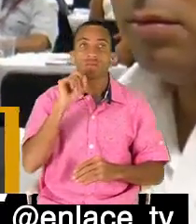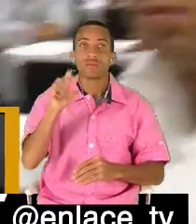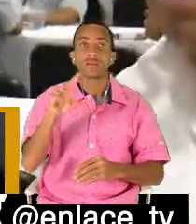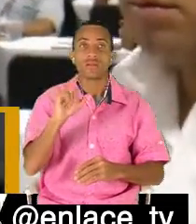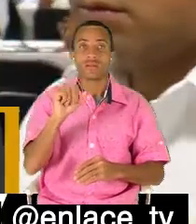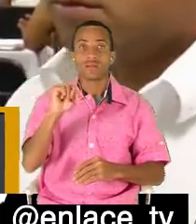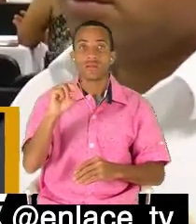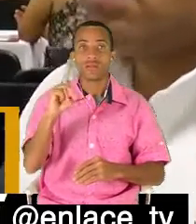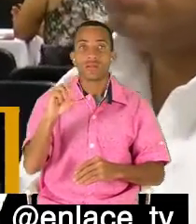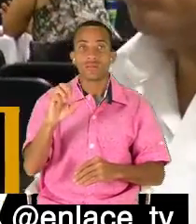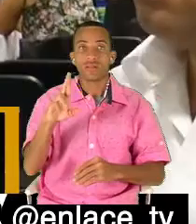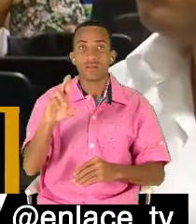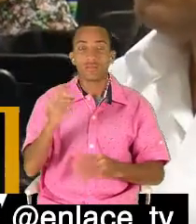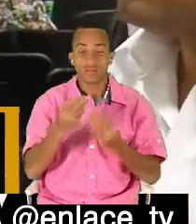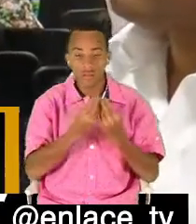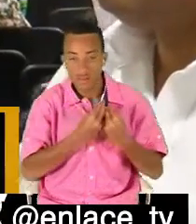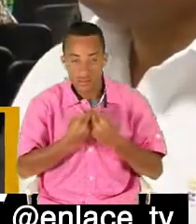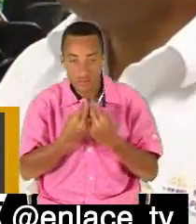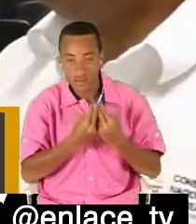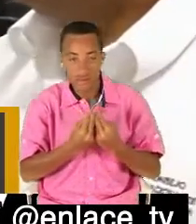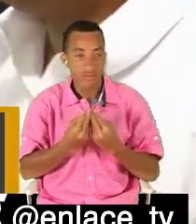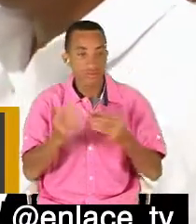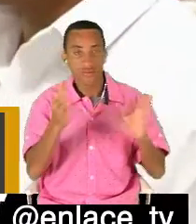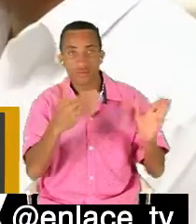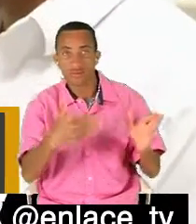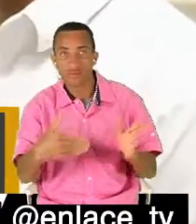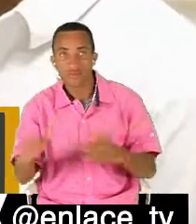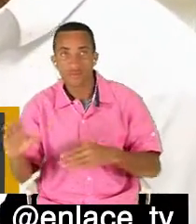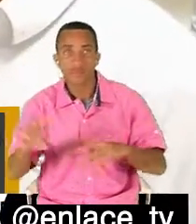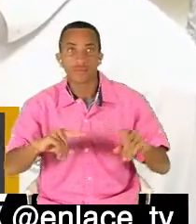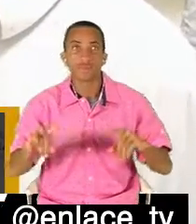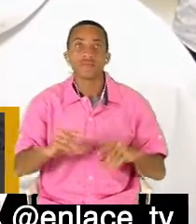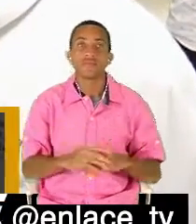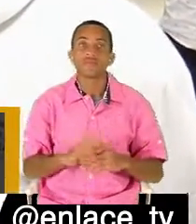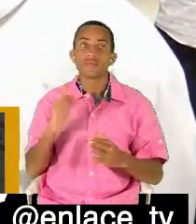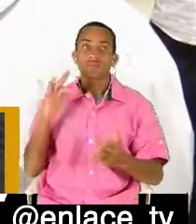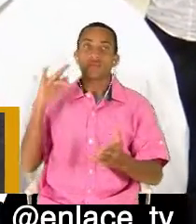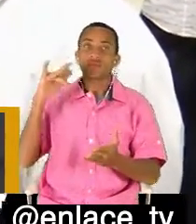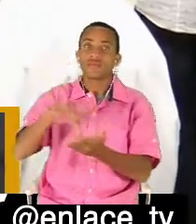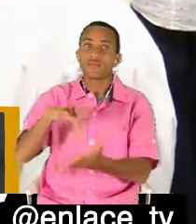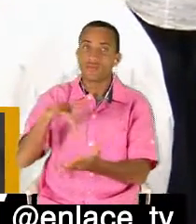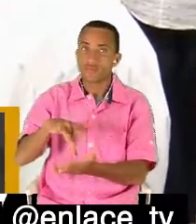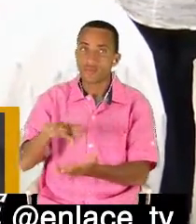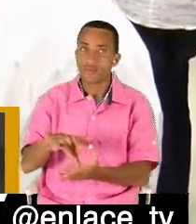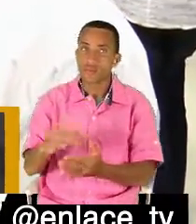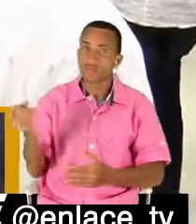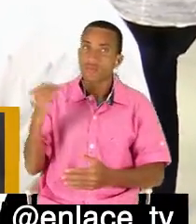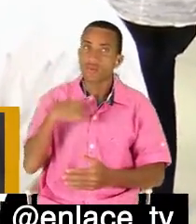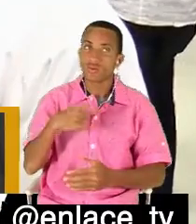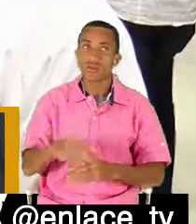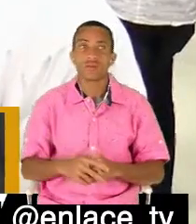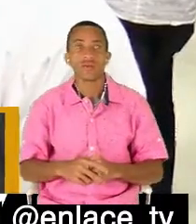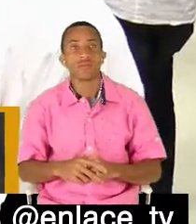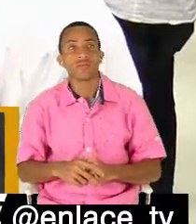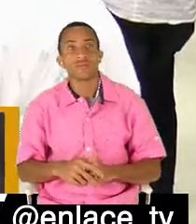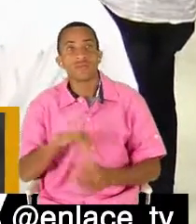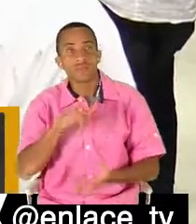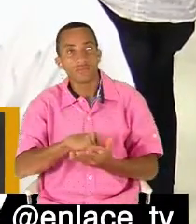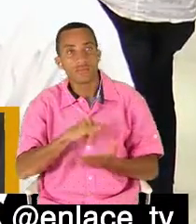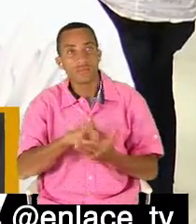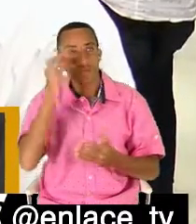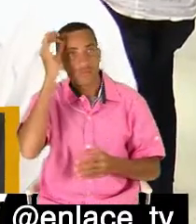que es el coordinador del Consejo Territorial de Planeación, la asistencia. Nos están preguntando sobre el mismo y la posibilidad de